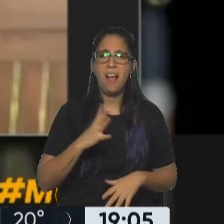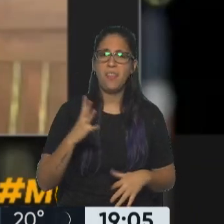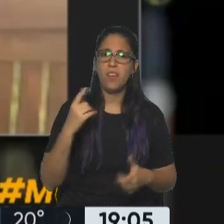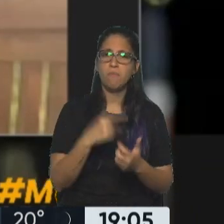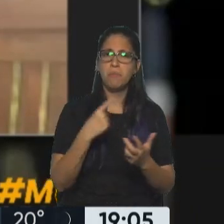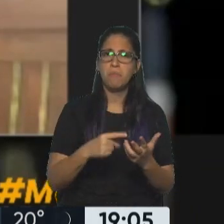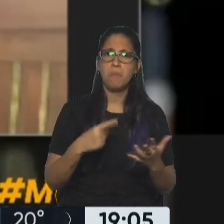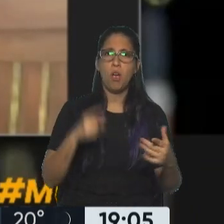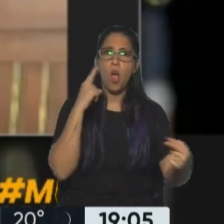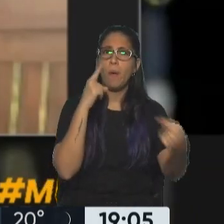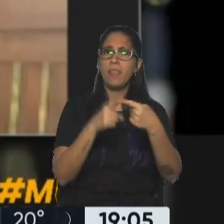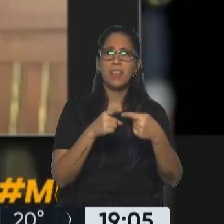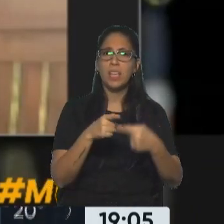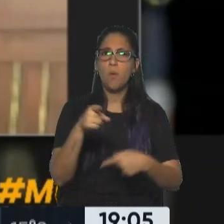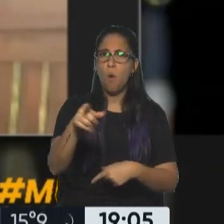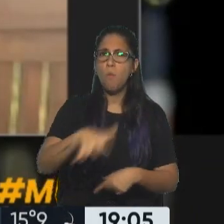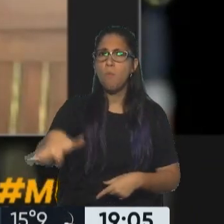debe ser el objetivo, no quién es el candidato.